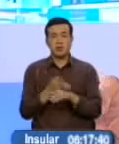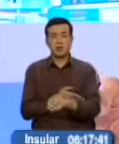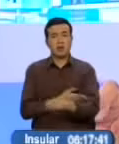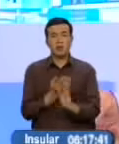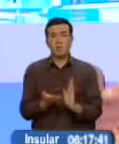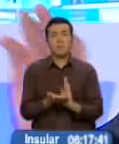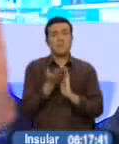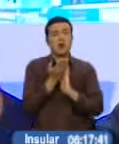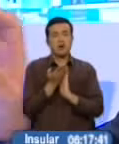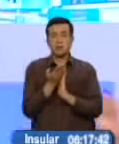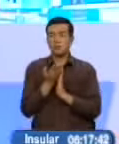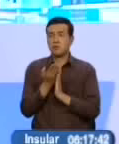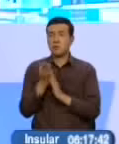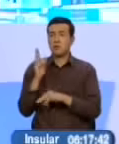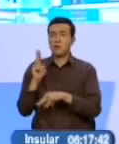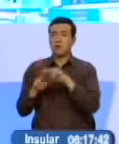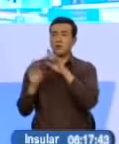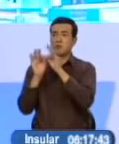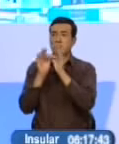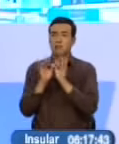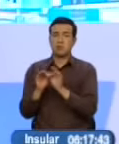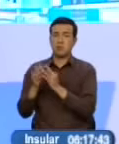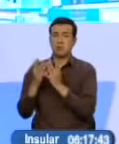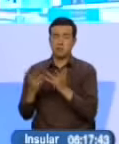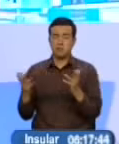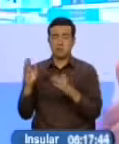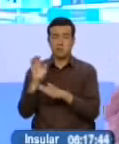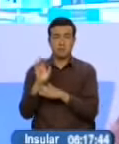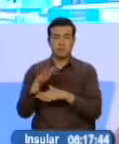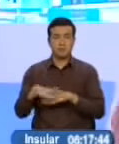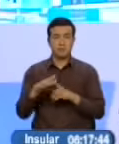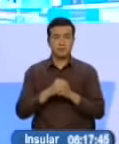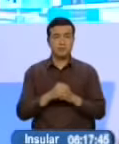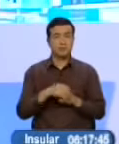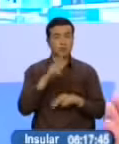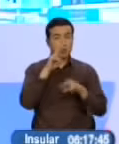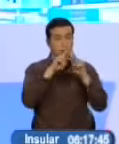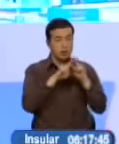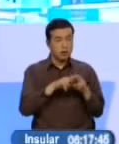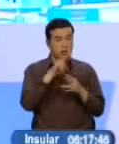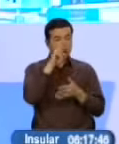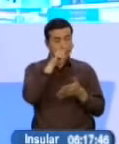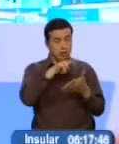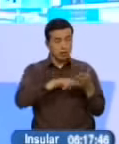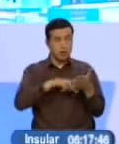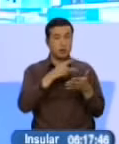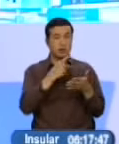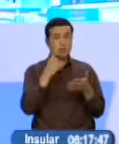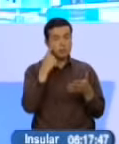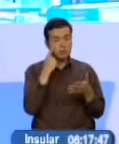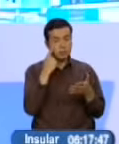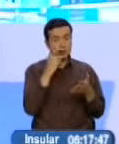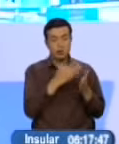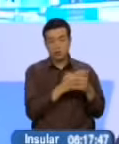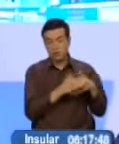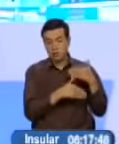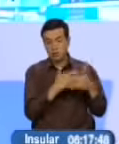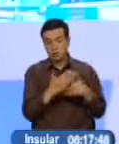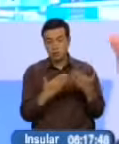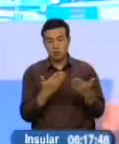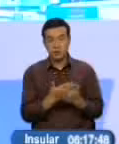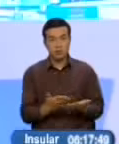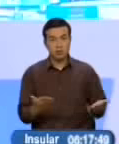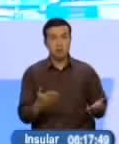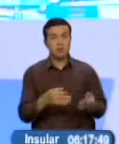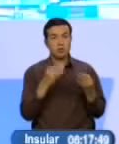desastre natural de los últimos 50 años en el Ecuador. Pero cuando uno lee los términos de referencia, los pliegos que sirvieron